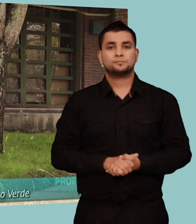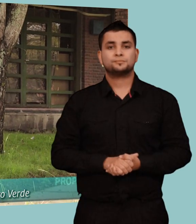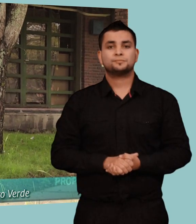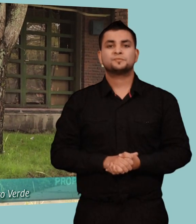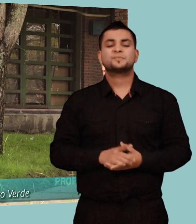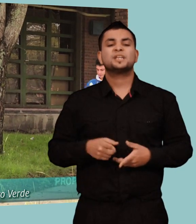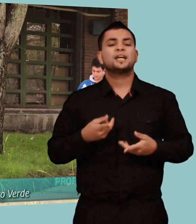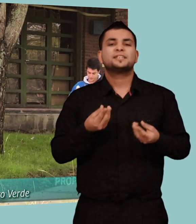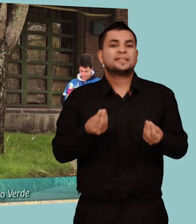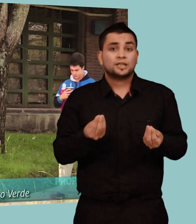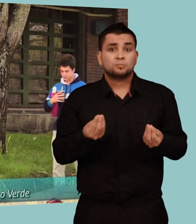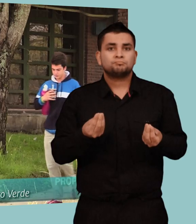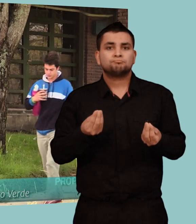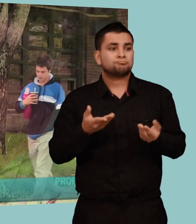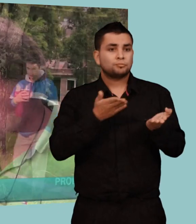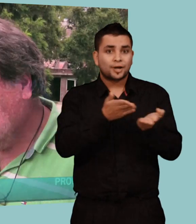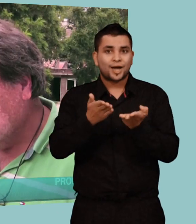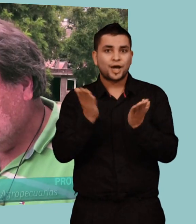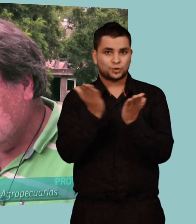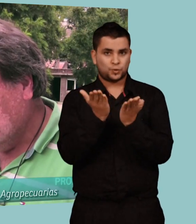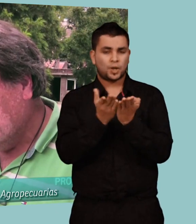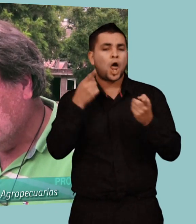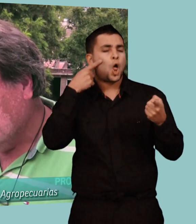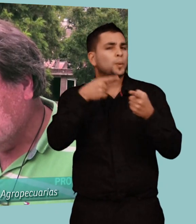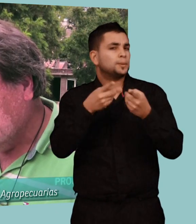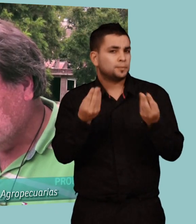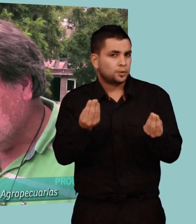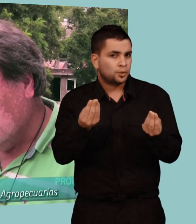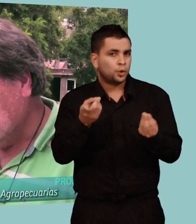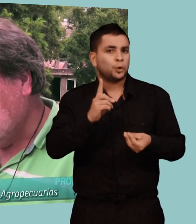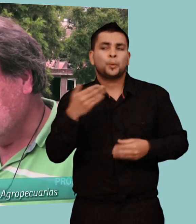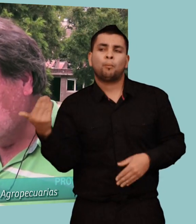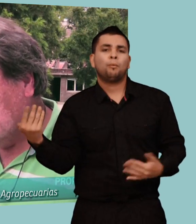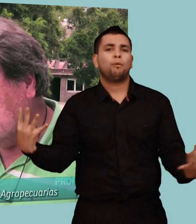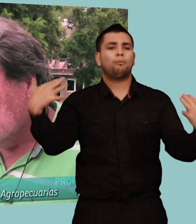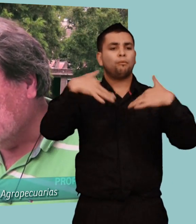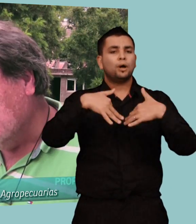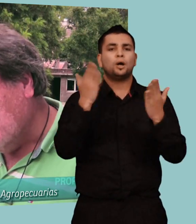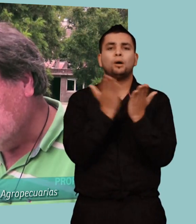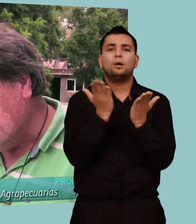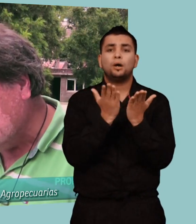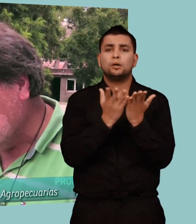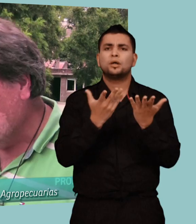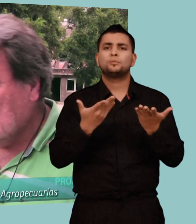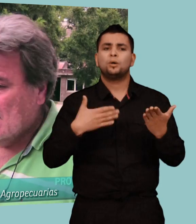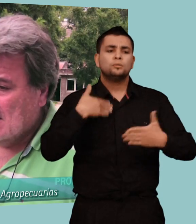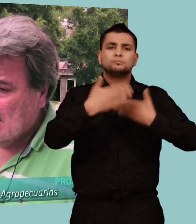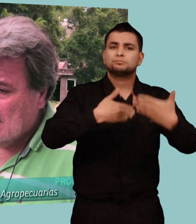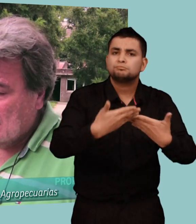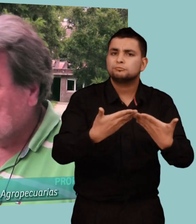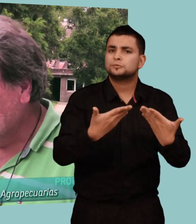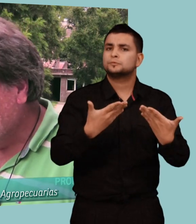Todo esto en definitiva está al servicio de los estudiantes y el objetivo es que el estudiante no venga solamente a estudiar, sino que viva la universidad